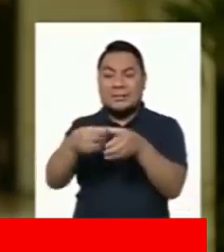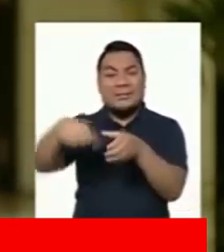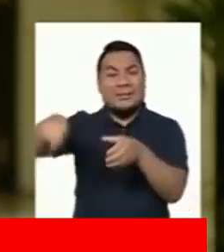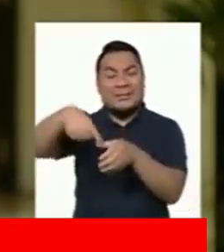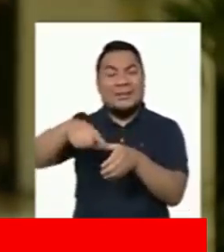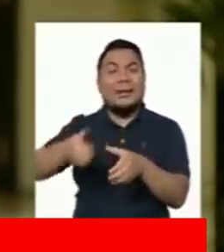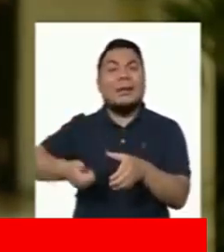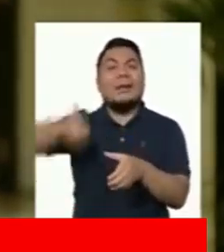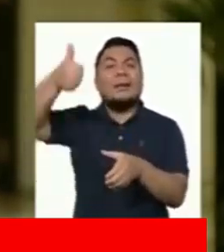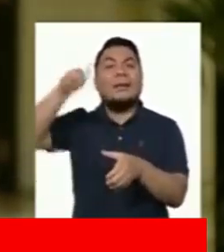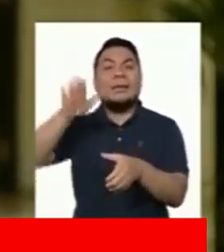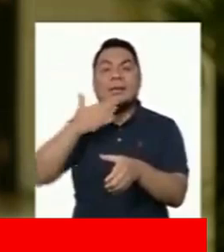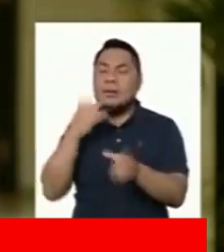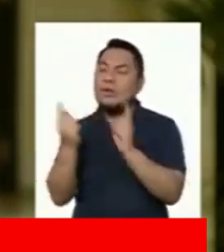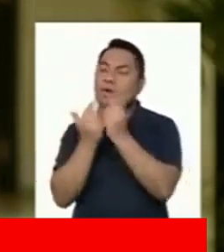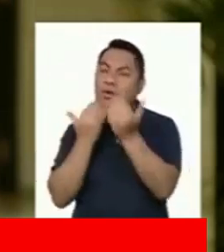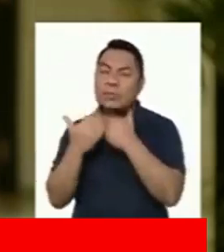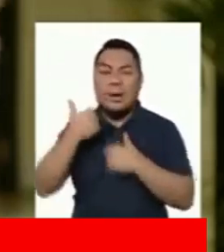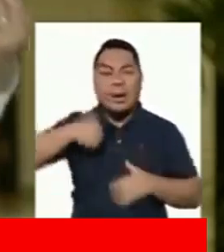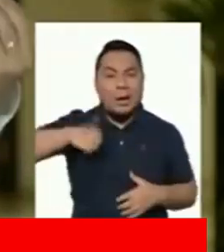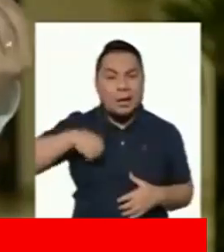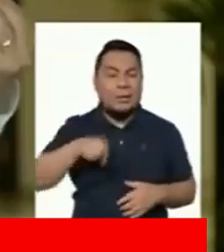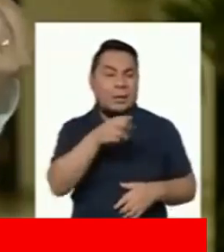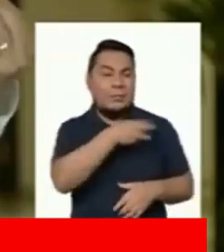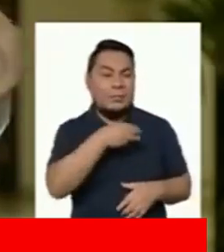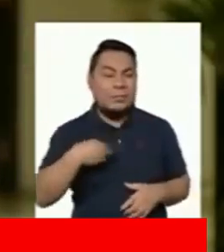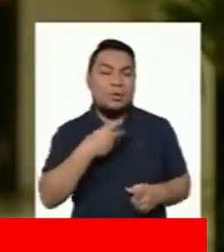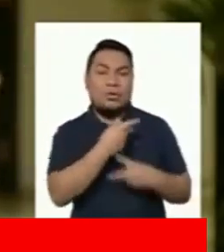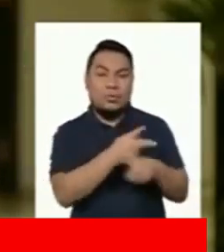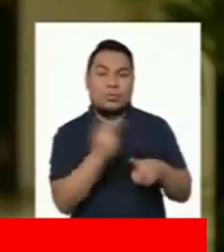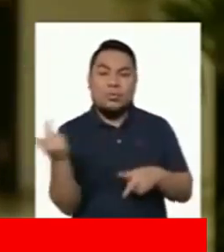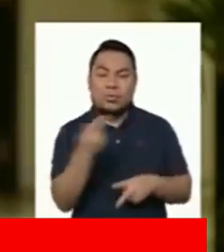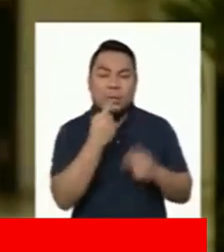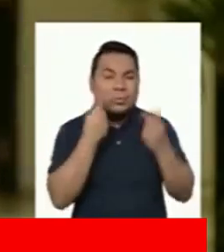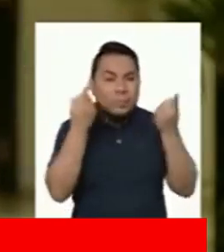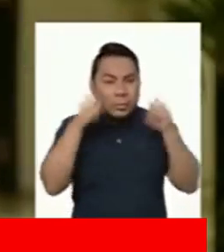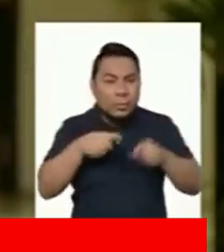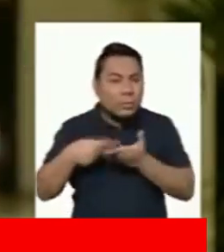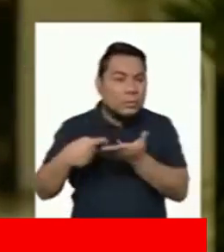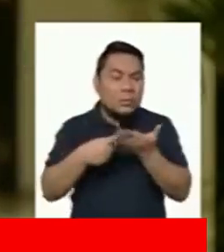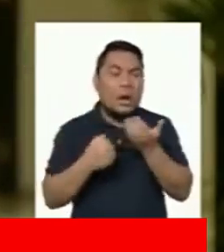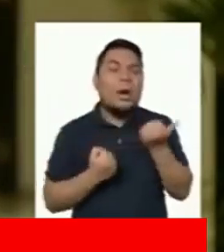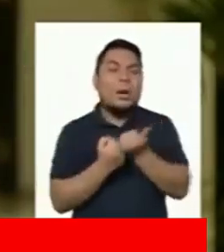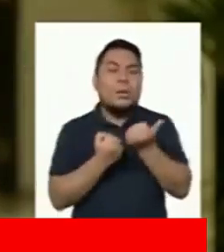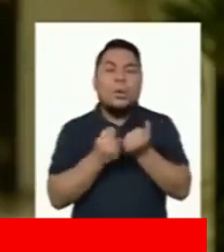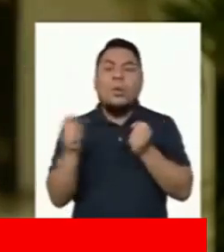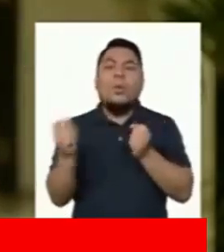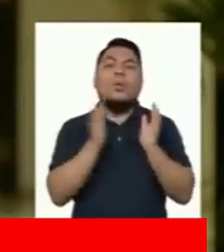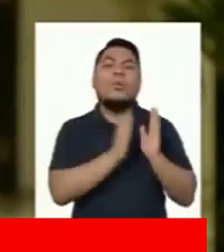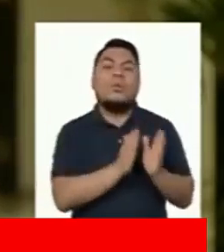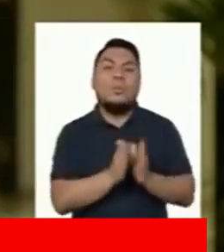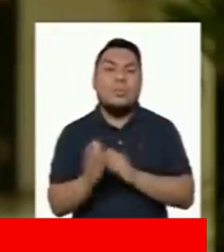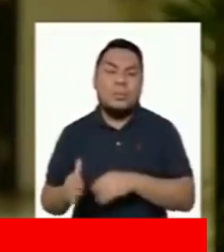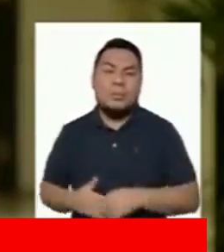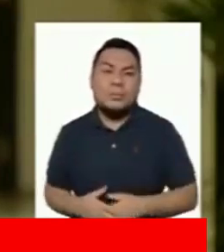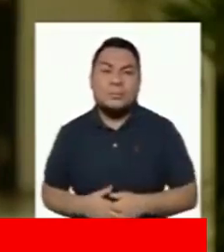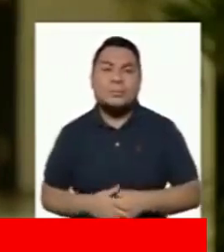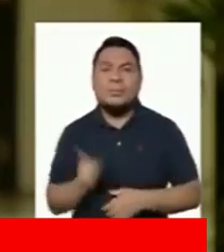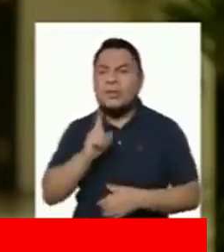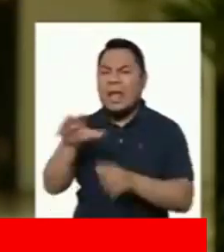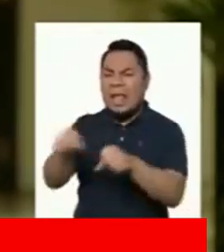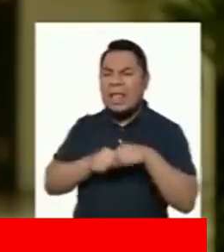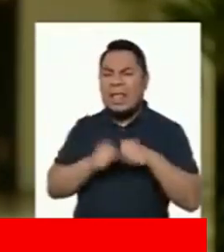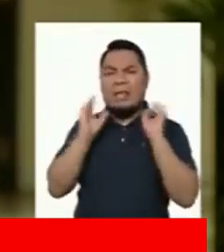estos conglomerados, con la autoridad, con el alcalde y el Ministerio de la Producción, obviamente ayudarán en el orden, no en la represión, en